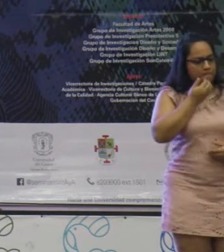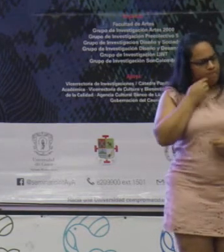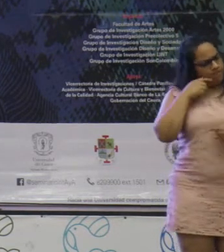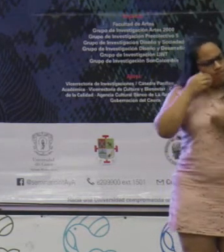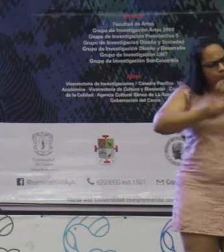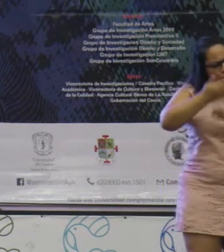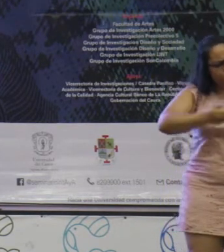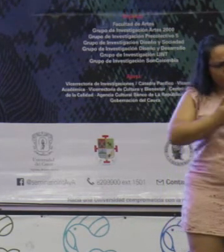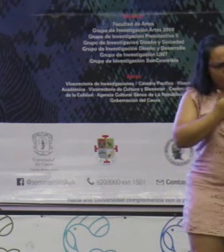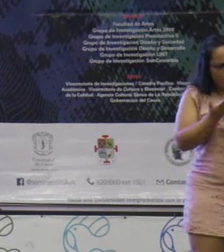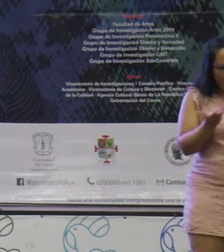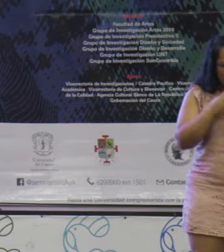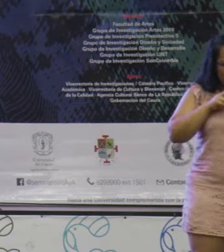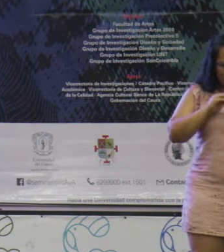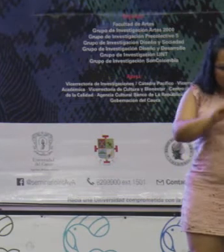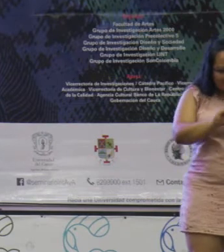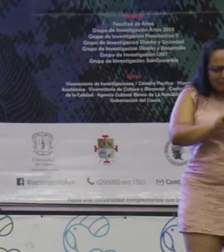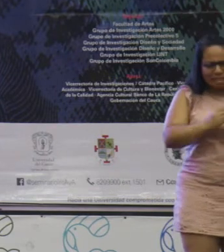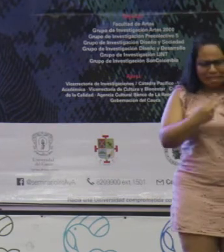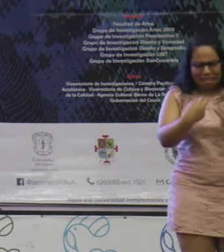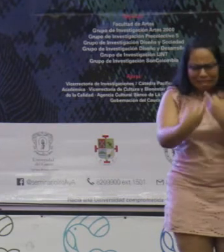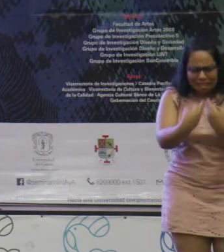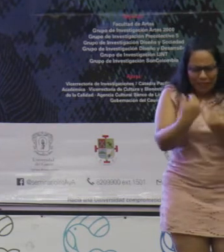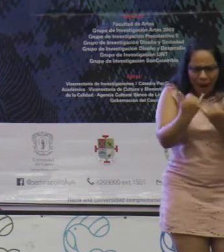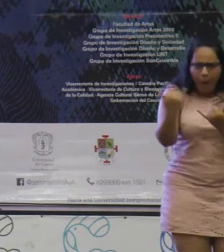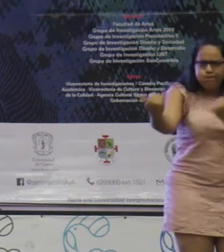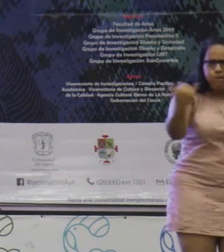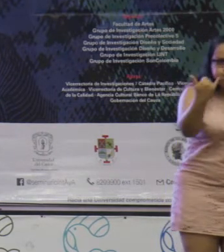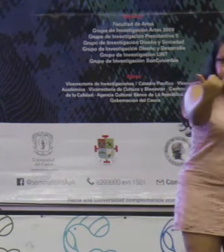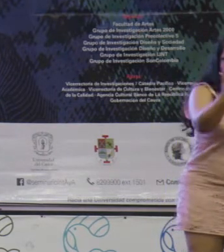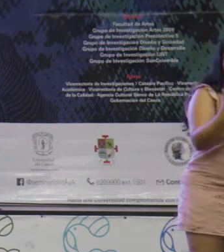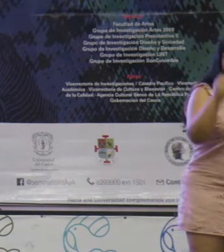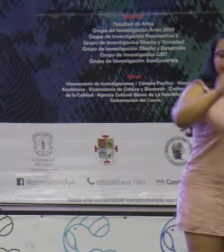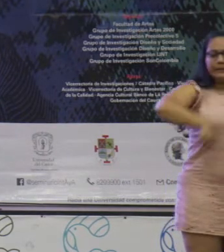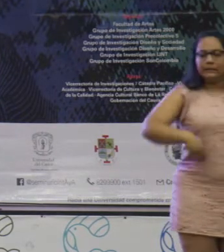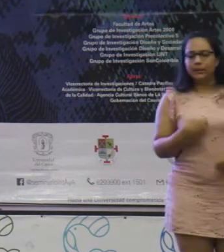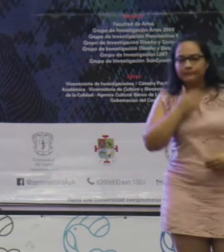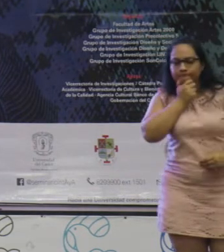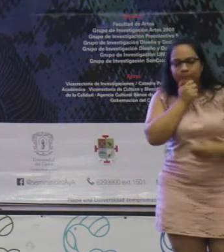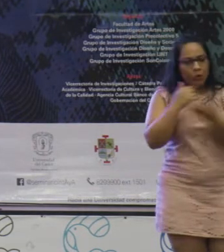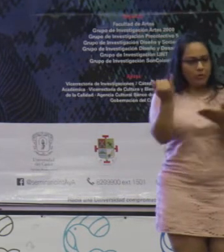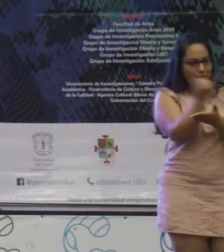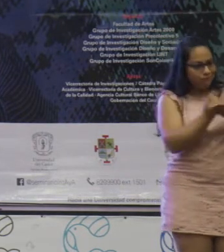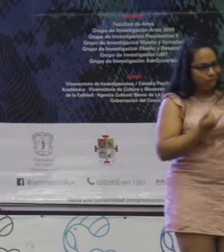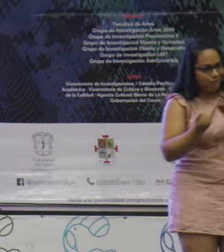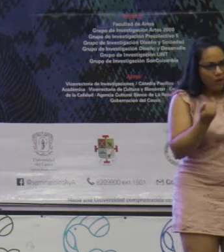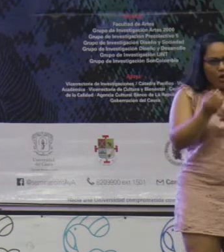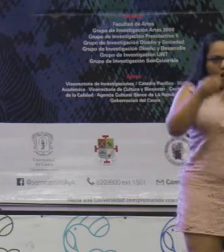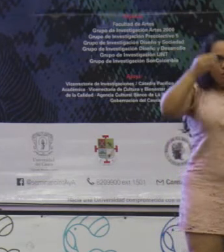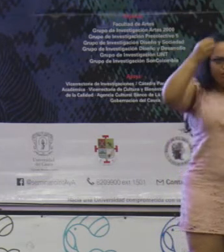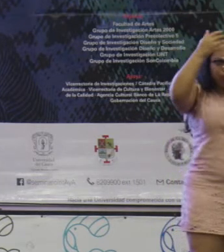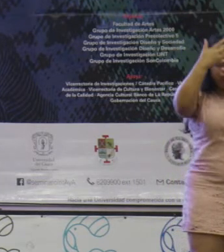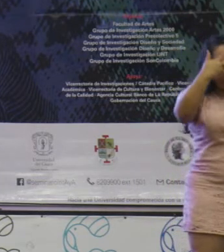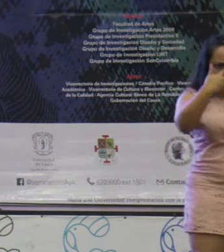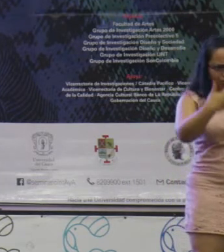buscar muchas de las explicaciones de cosas que tenemos hoy, podríamos encontrar en la ilustración este banco enorme de datos